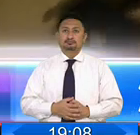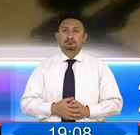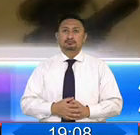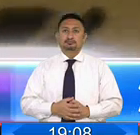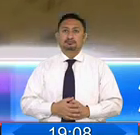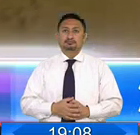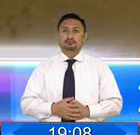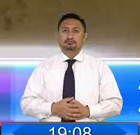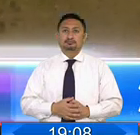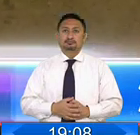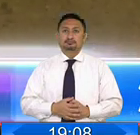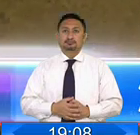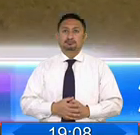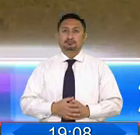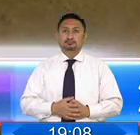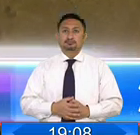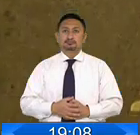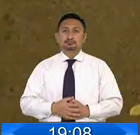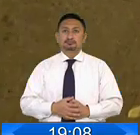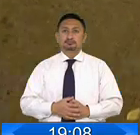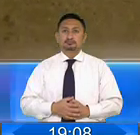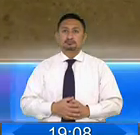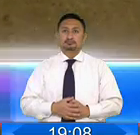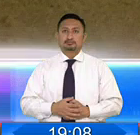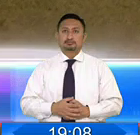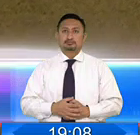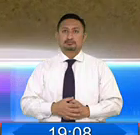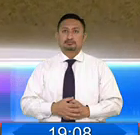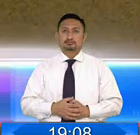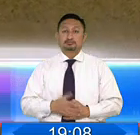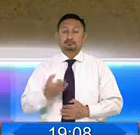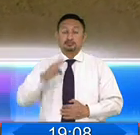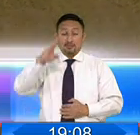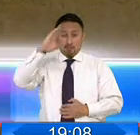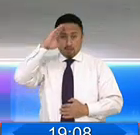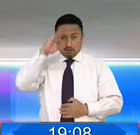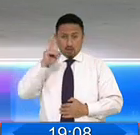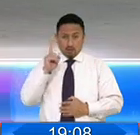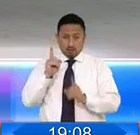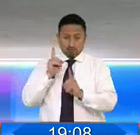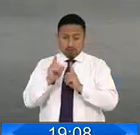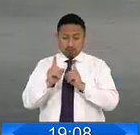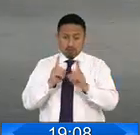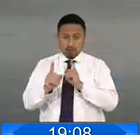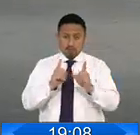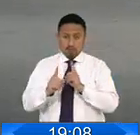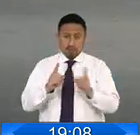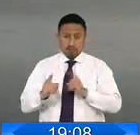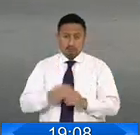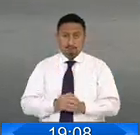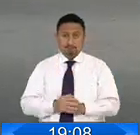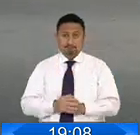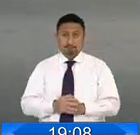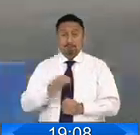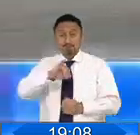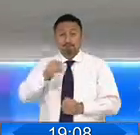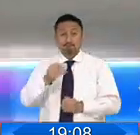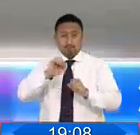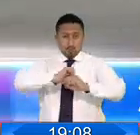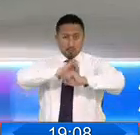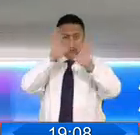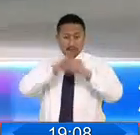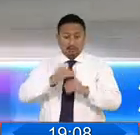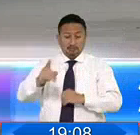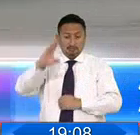La policía empiezan a llegar uno por uno y después ya empezaron a entrar a la fila. La mañana de este día jueves, nuevo